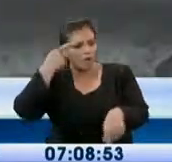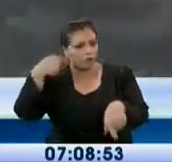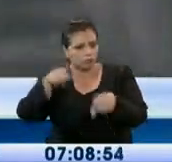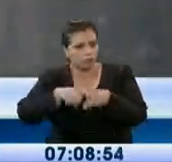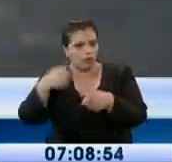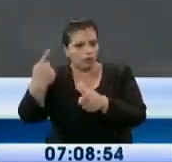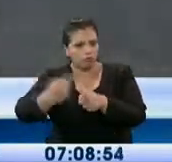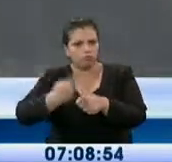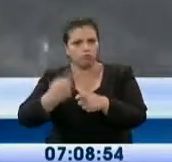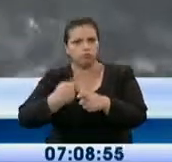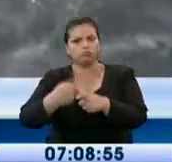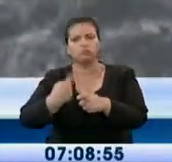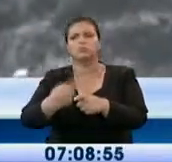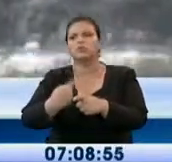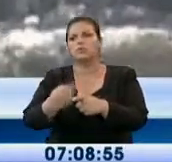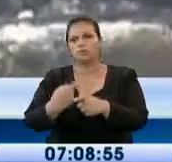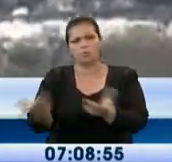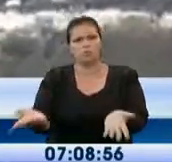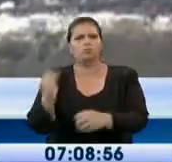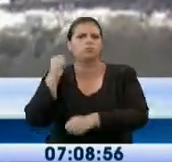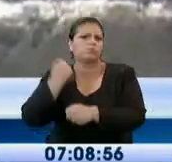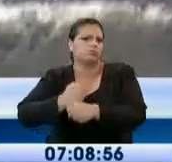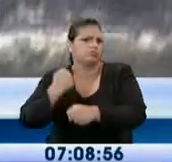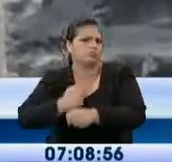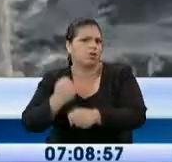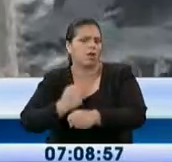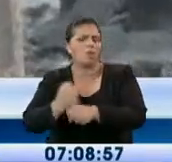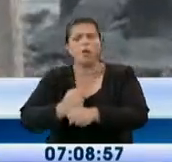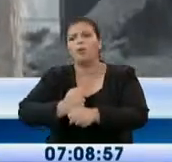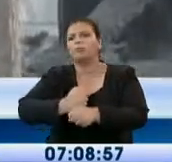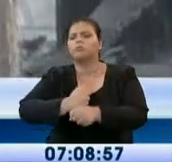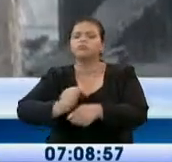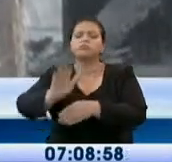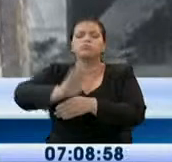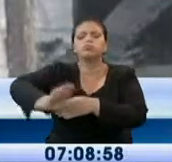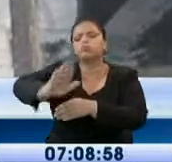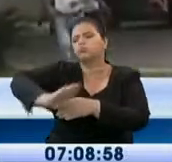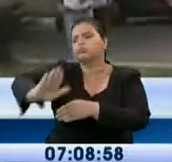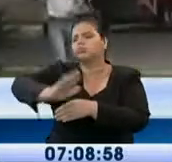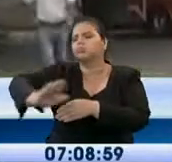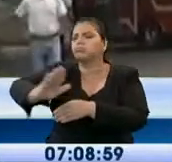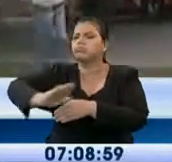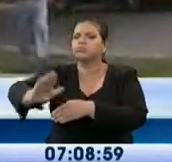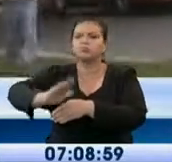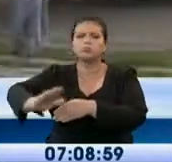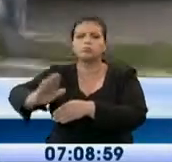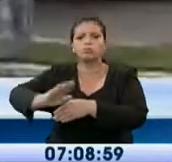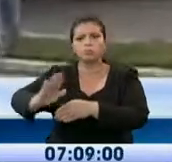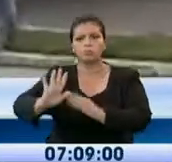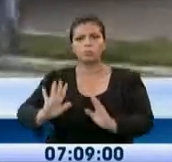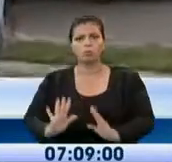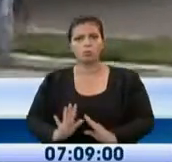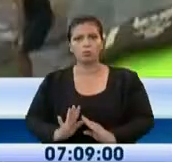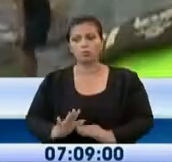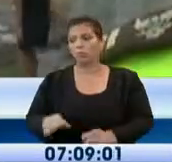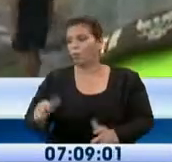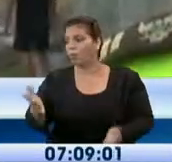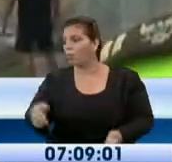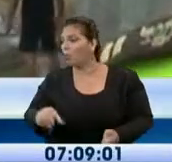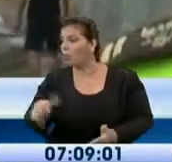para poner una lavadora, indicaron. Pero se ha estado haciendo otro tipo de actividades